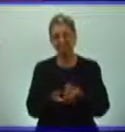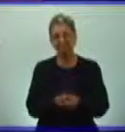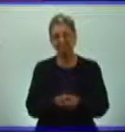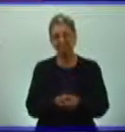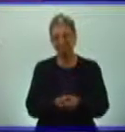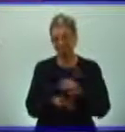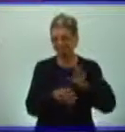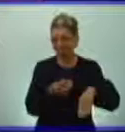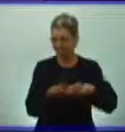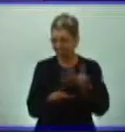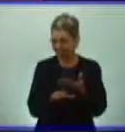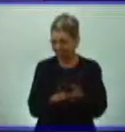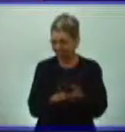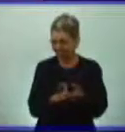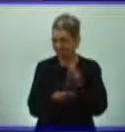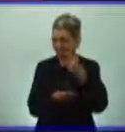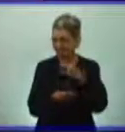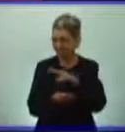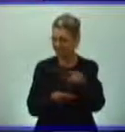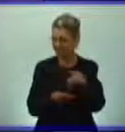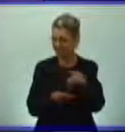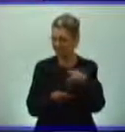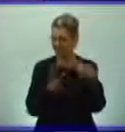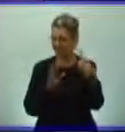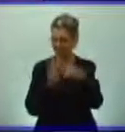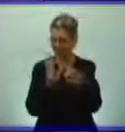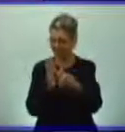Les propongo observar ahora algunas imágenes.